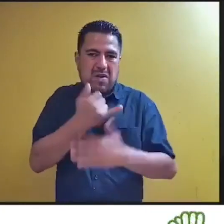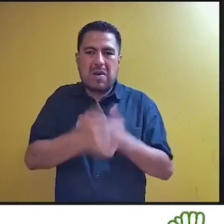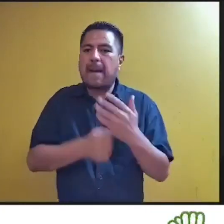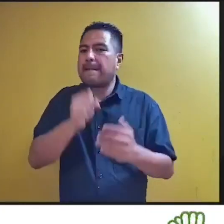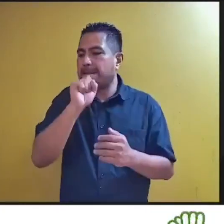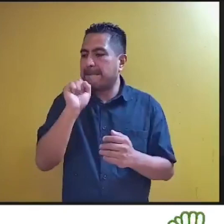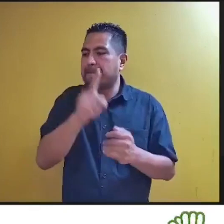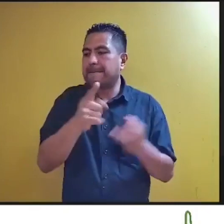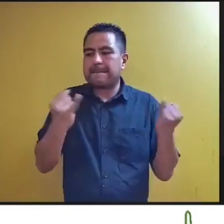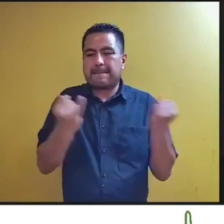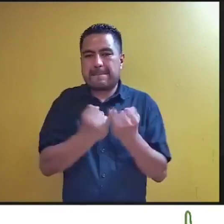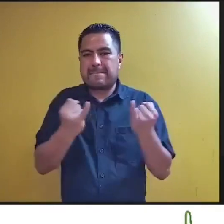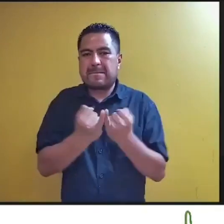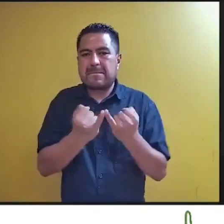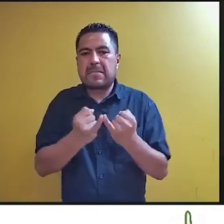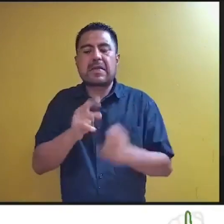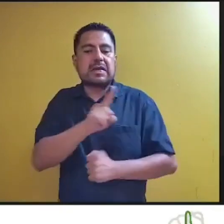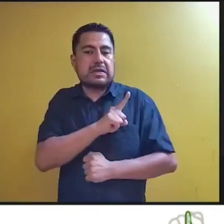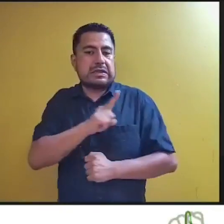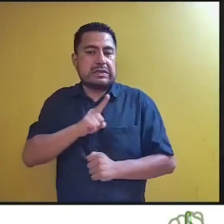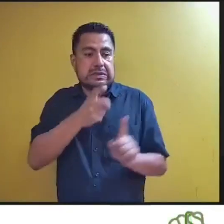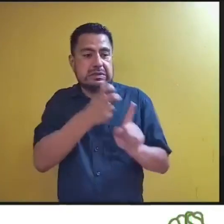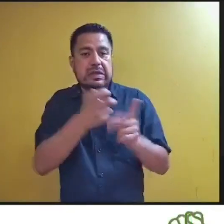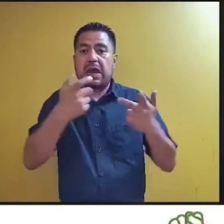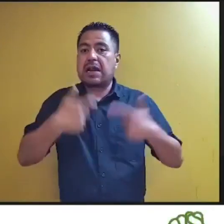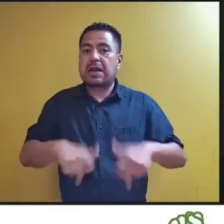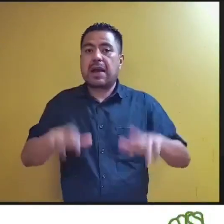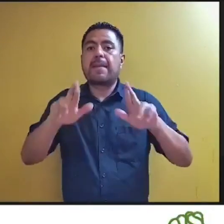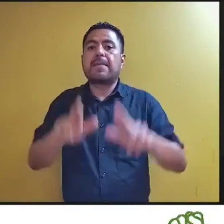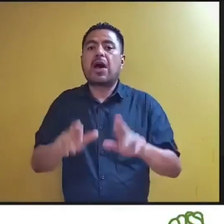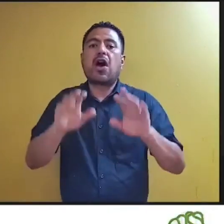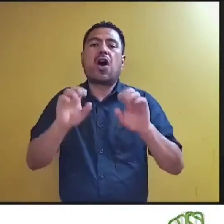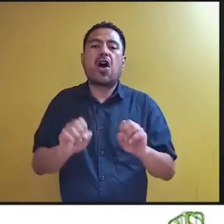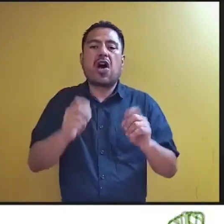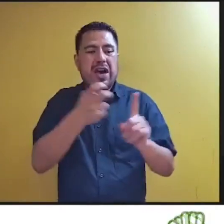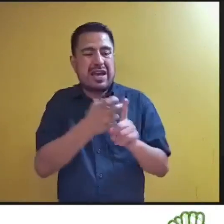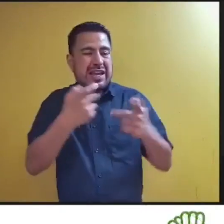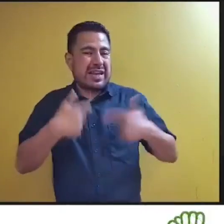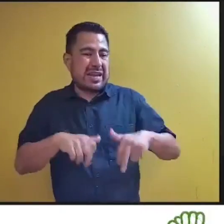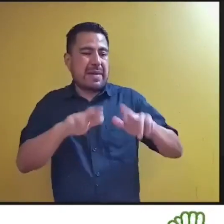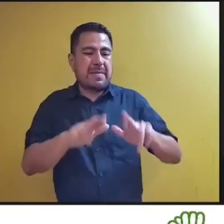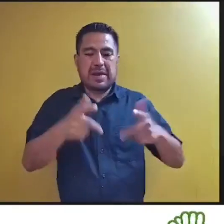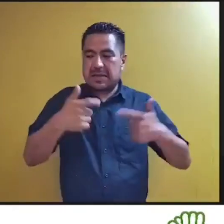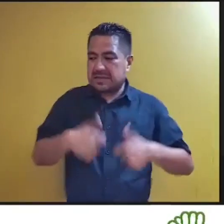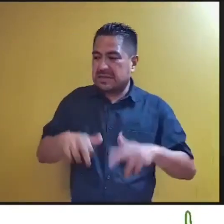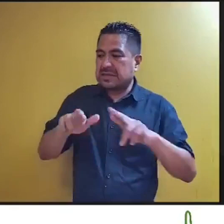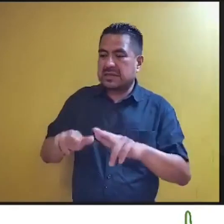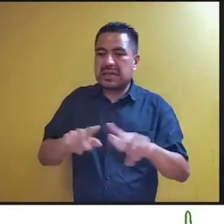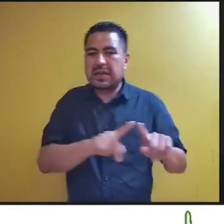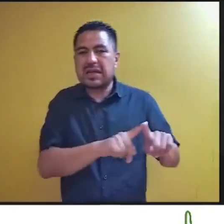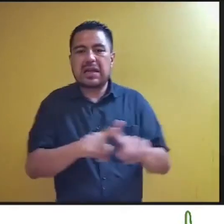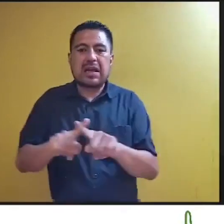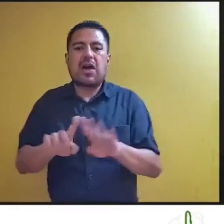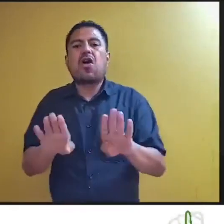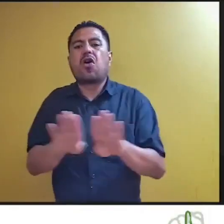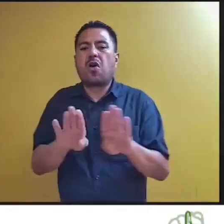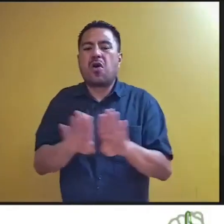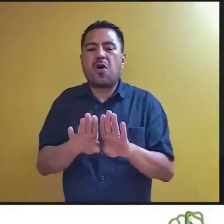mismo, deriva esta representación o estas representaciones tanto de